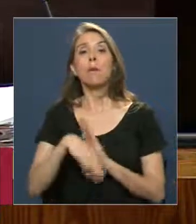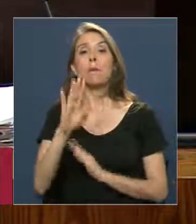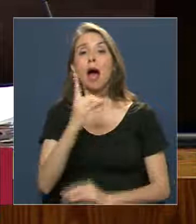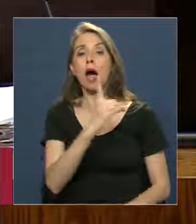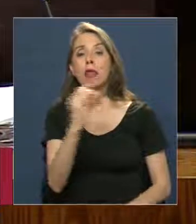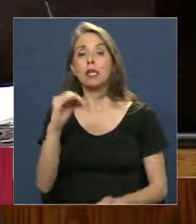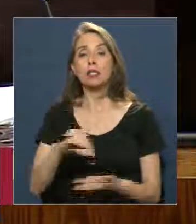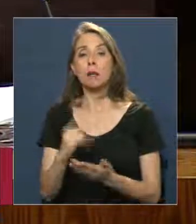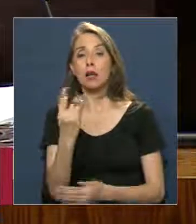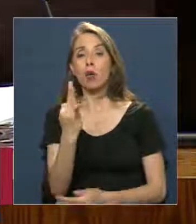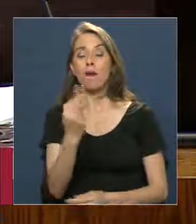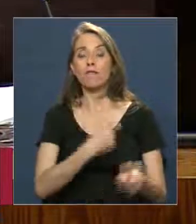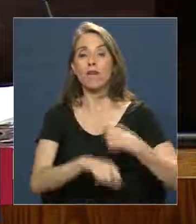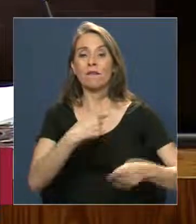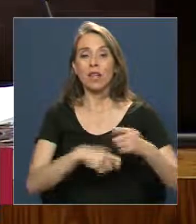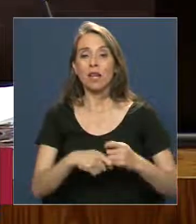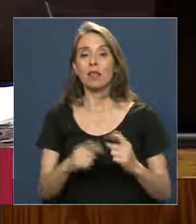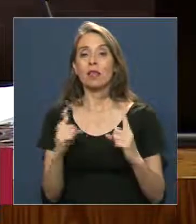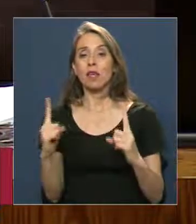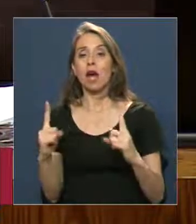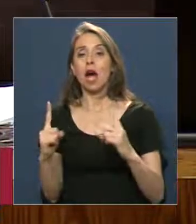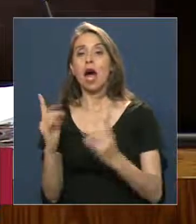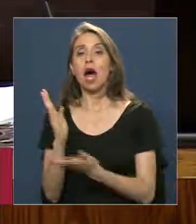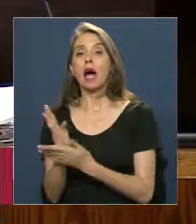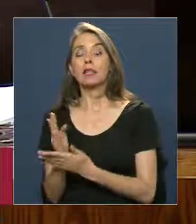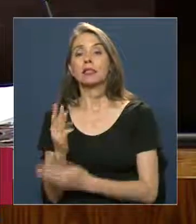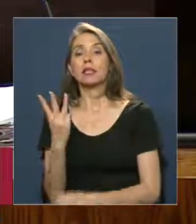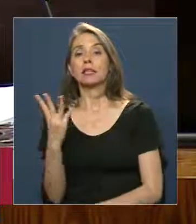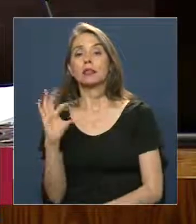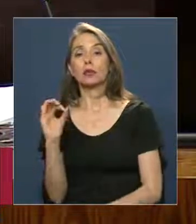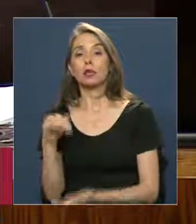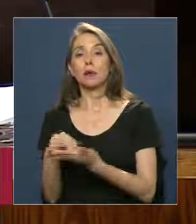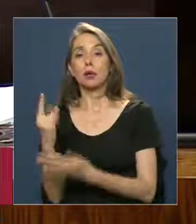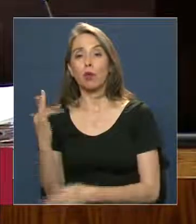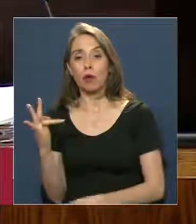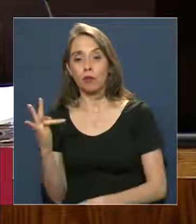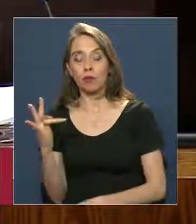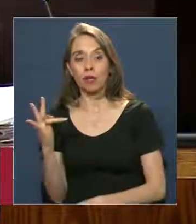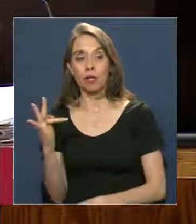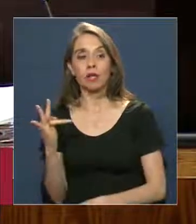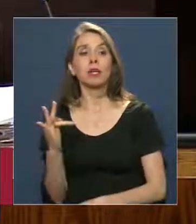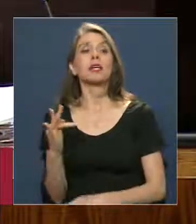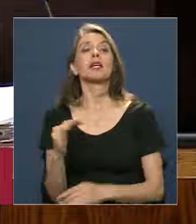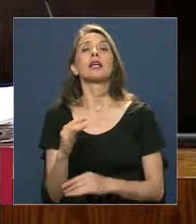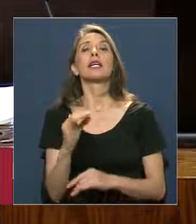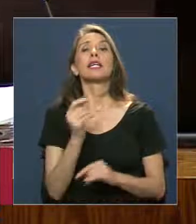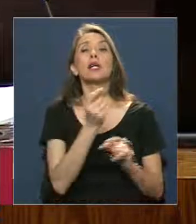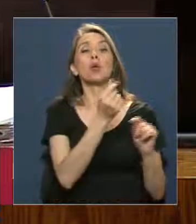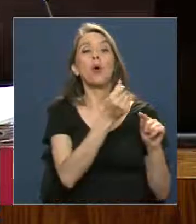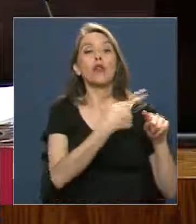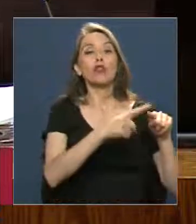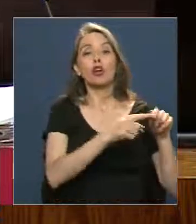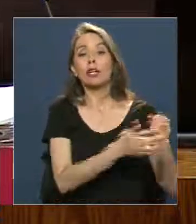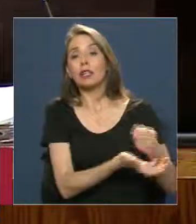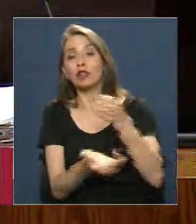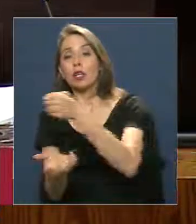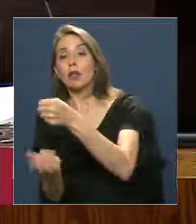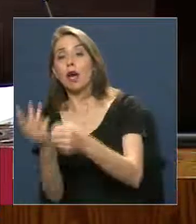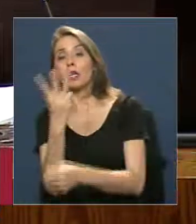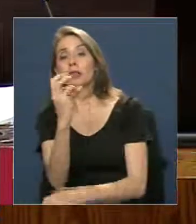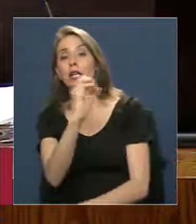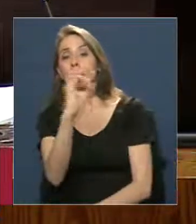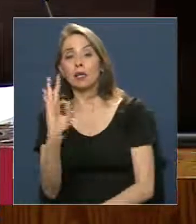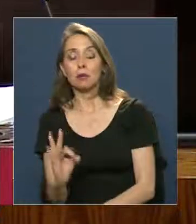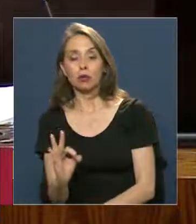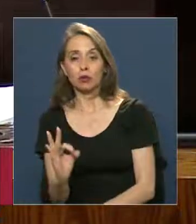de venta y no excedan las 350.000, el cual no podrá ser mayor al 30% del monto licitado. Por lo